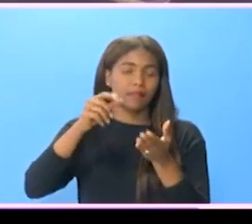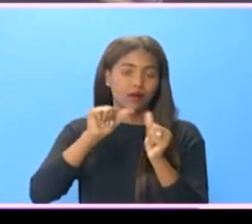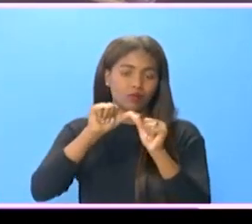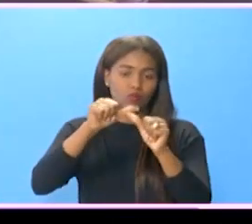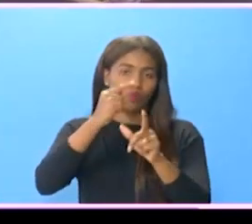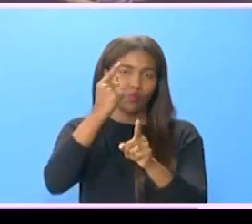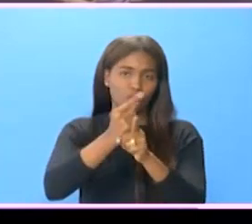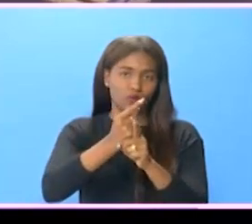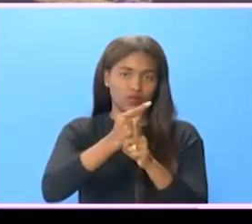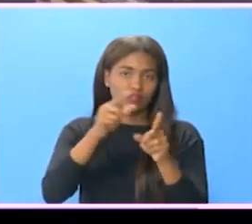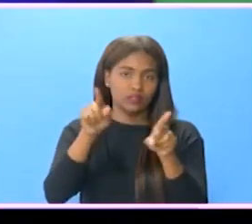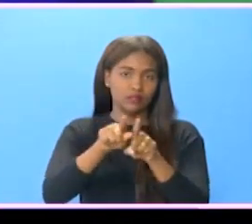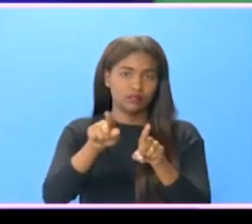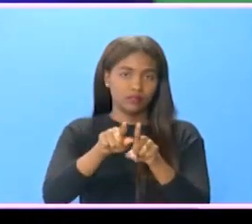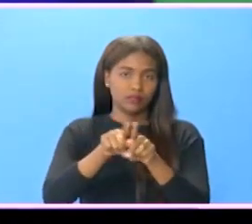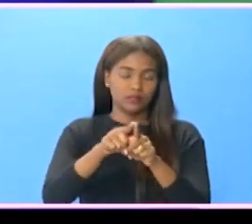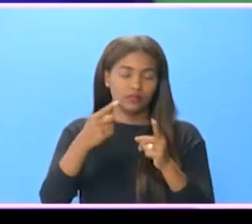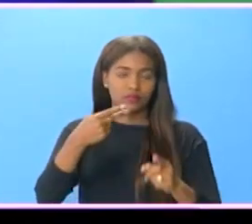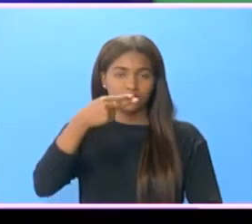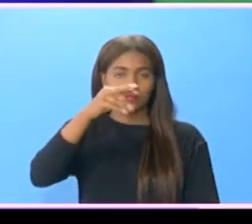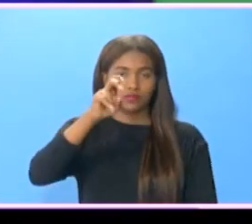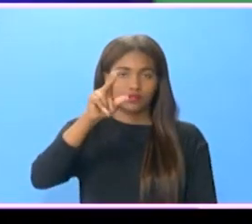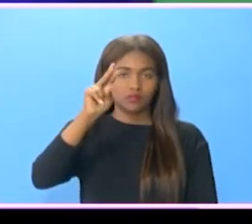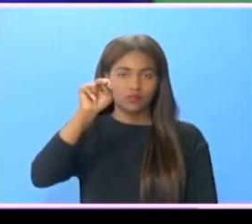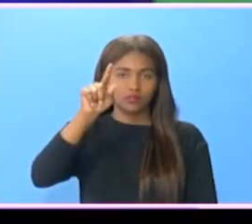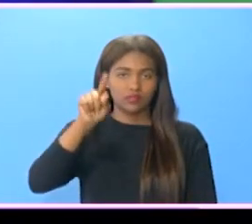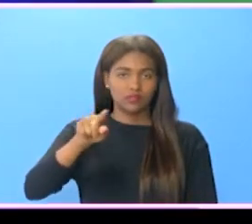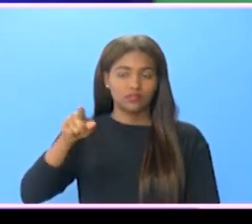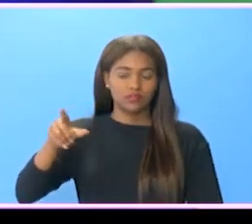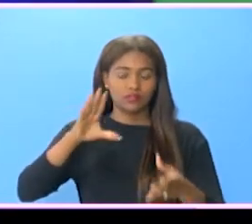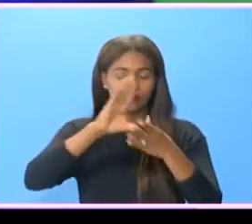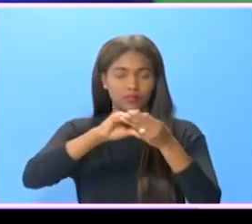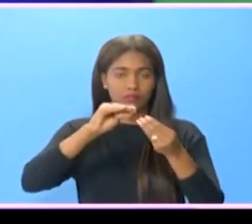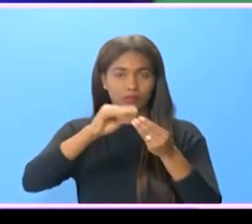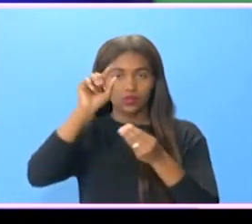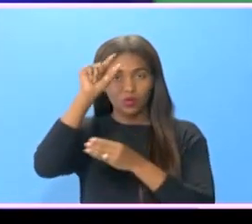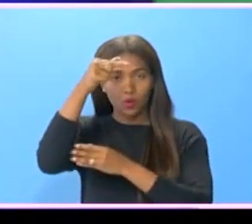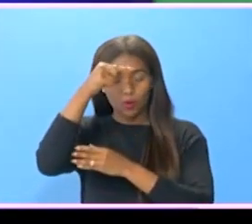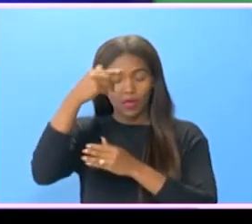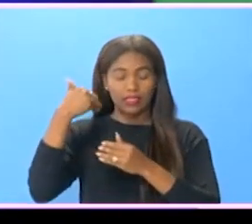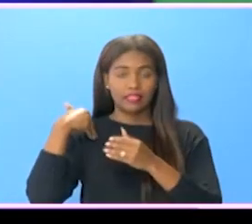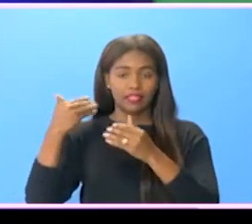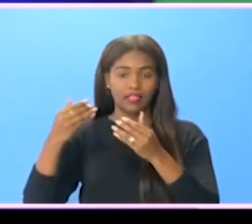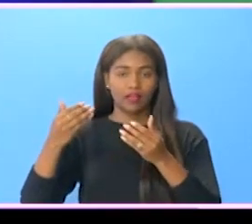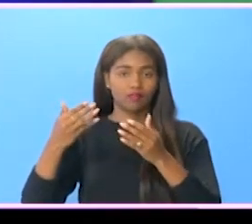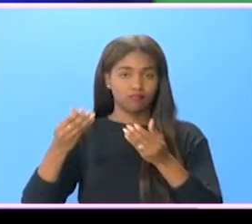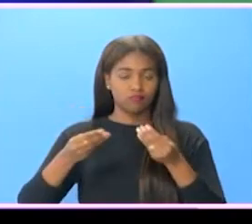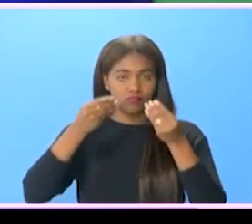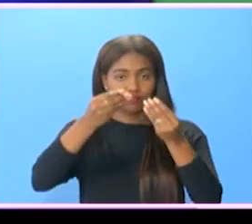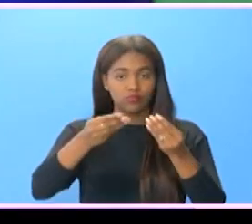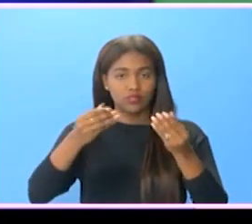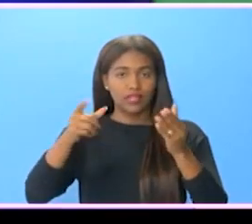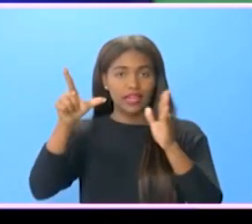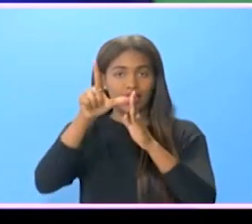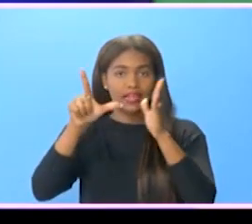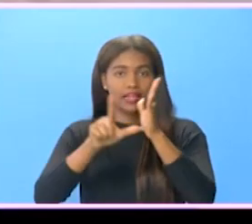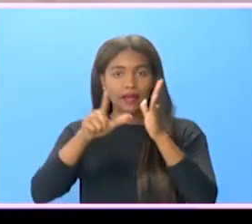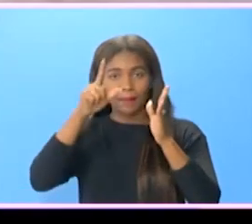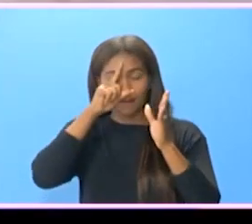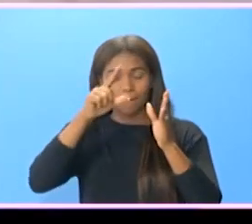correcta. Asimismo, Hernández Guzmán expresó que el gobierno está impulsado a una ley para